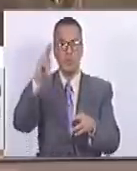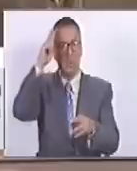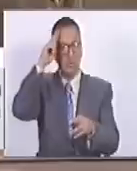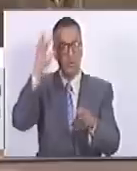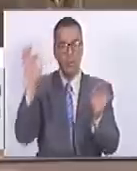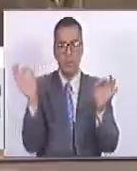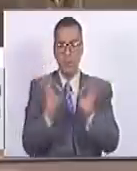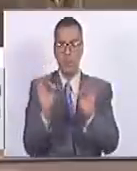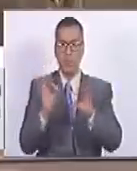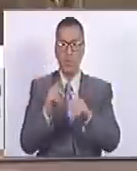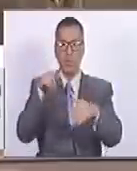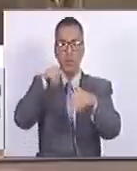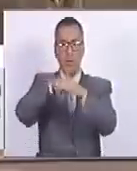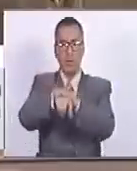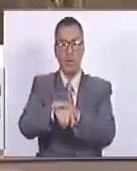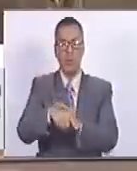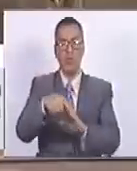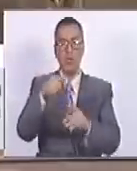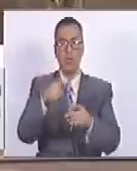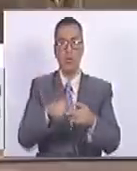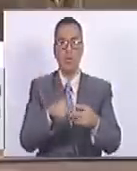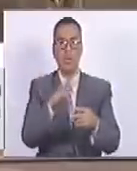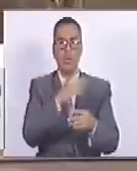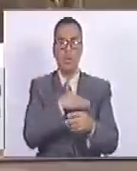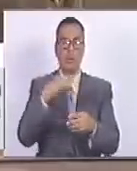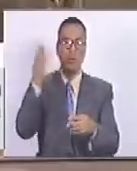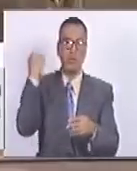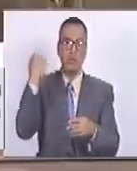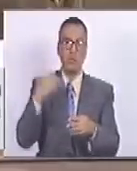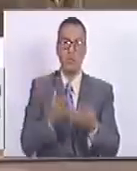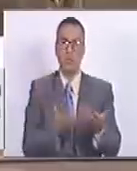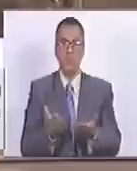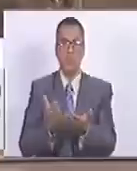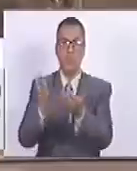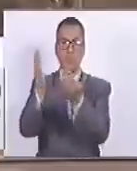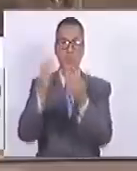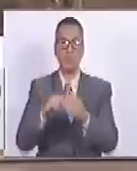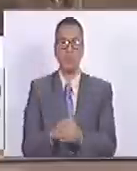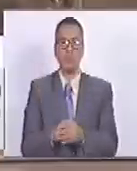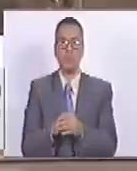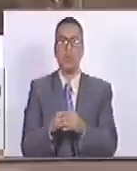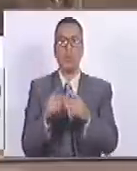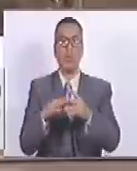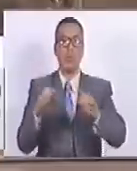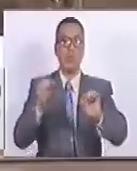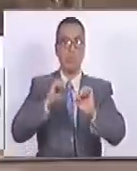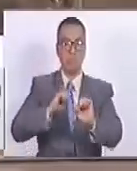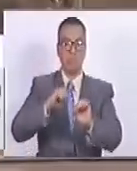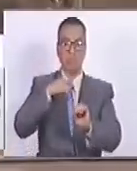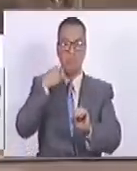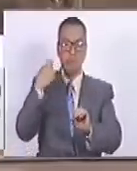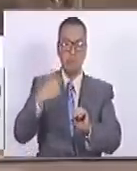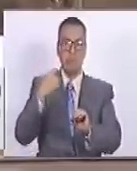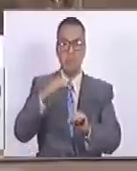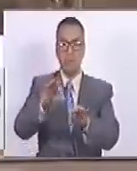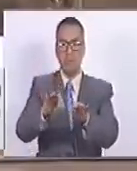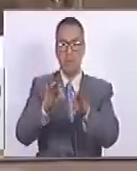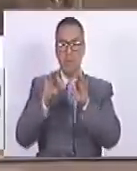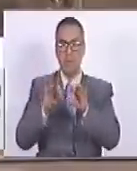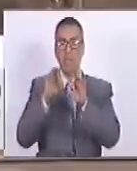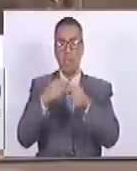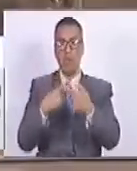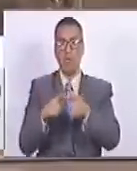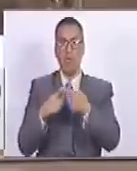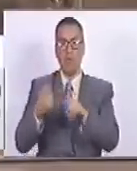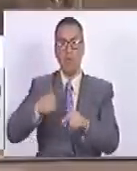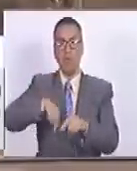irrespetuoso, injerencista y colonialista, al servicio de los más despreciables intereses contrarios a